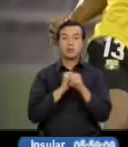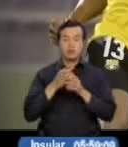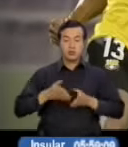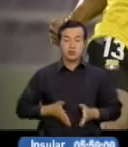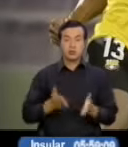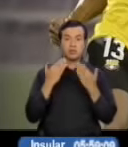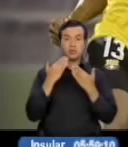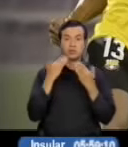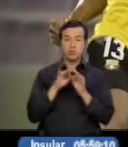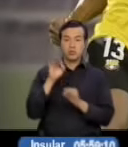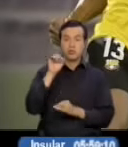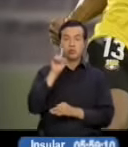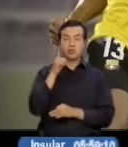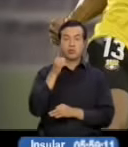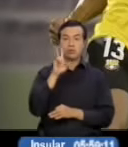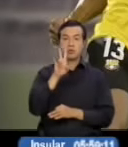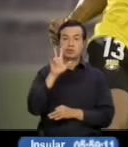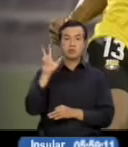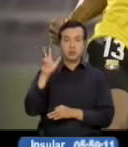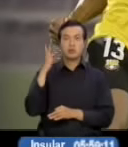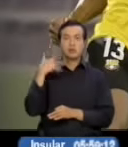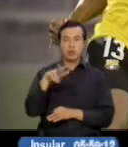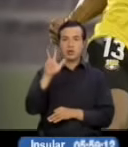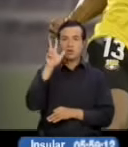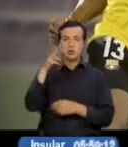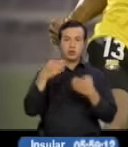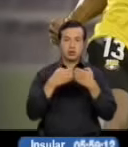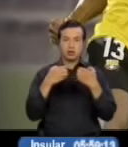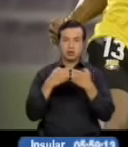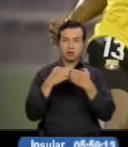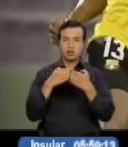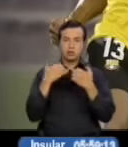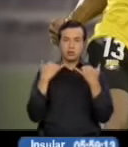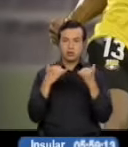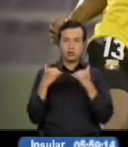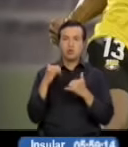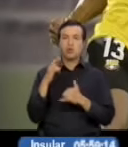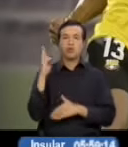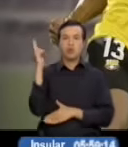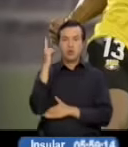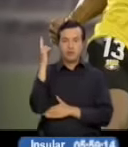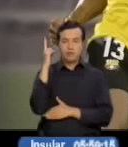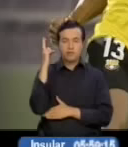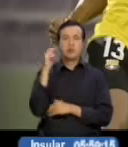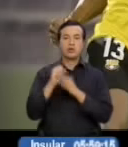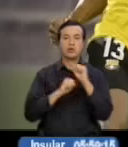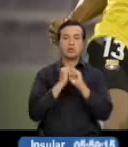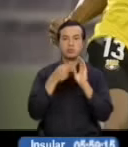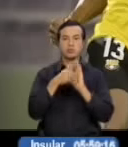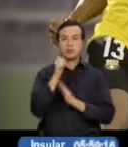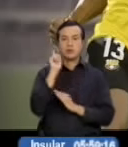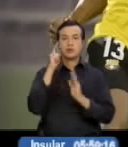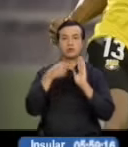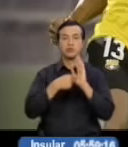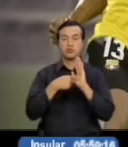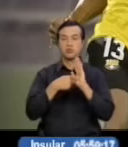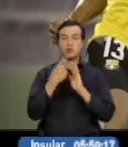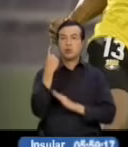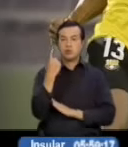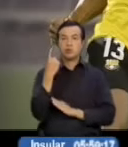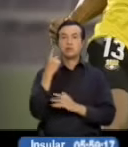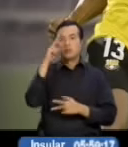mide 1,73 m. Ha militado en 3 equipos de primera división, Rocafuerte de Ecuador del 2010 al 2011, Santos